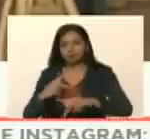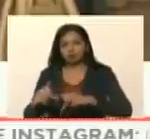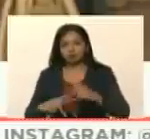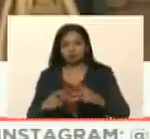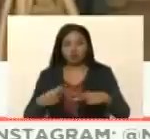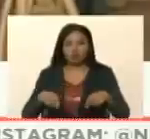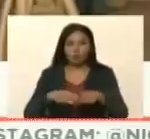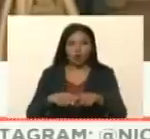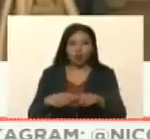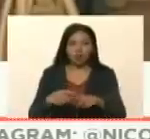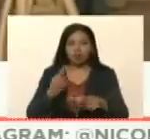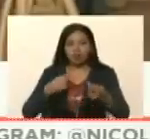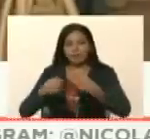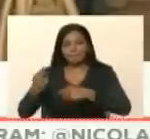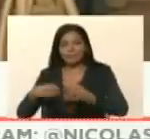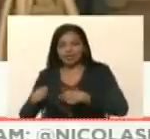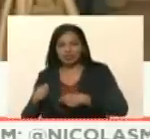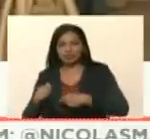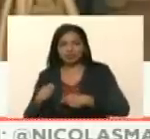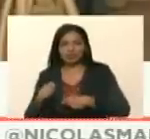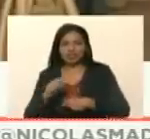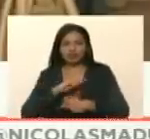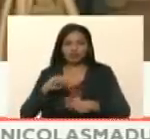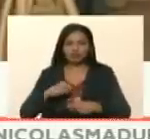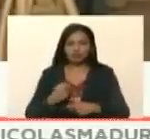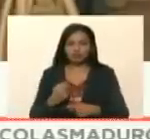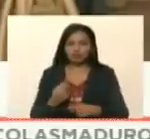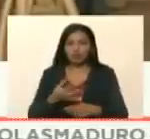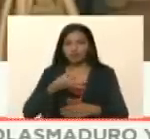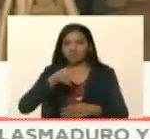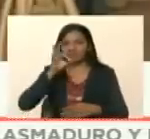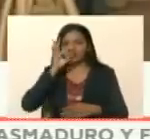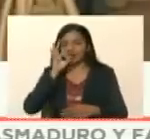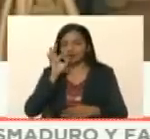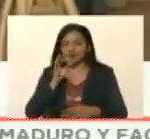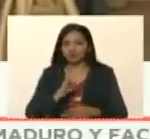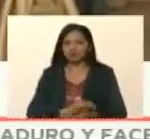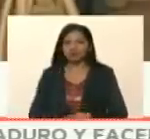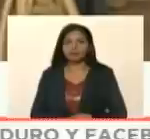y el comercio del rubro del café,